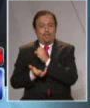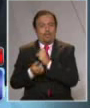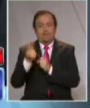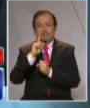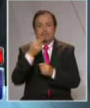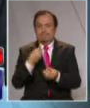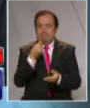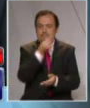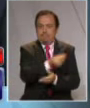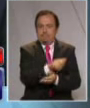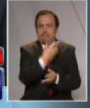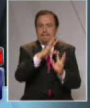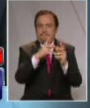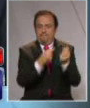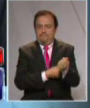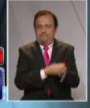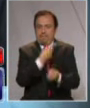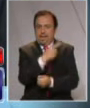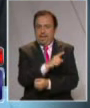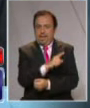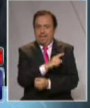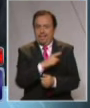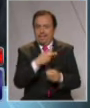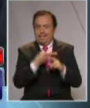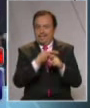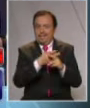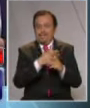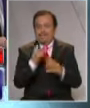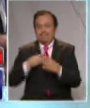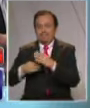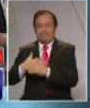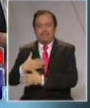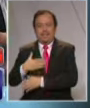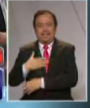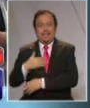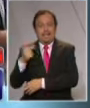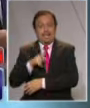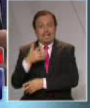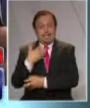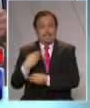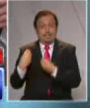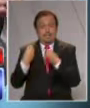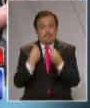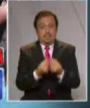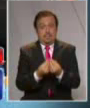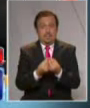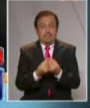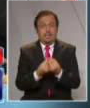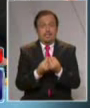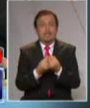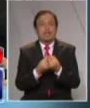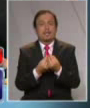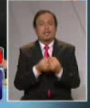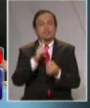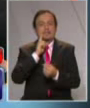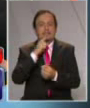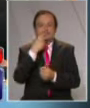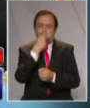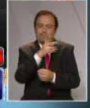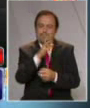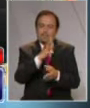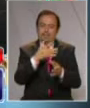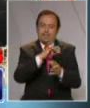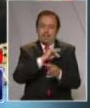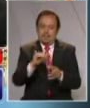eran traspasados a sus familiares. Y luego, una vez que estos fondos eran entregados a la quien fuese